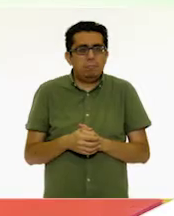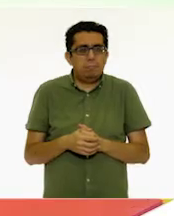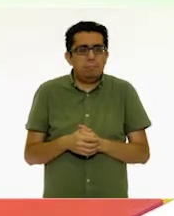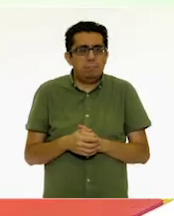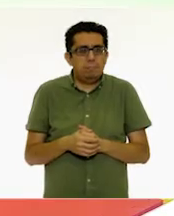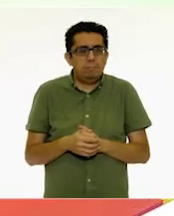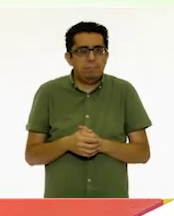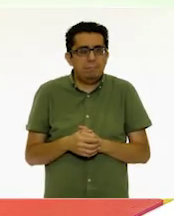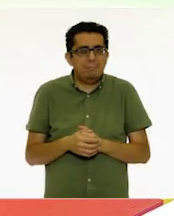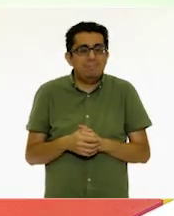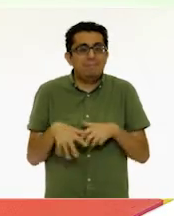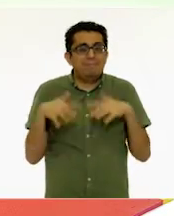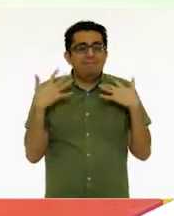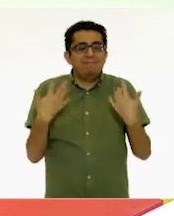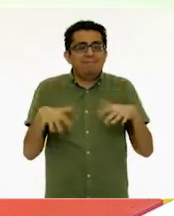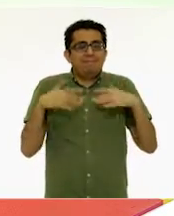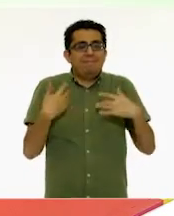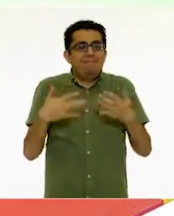¡Ta-ta-ta-ta! Y